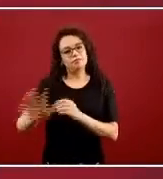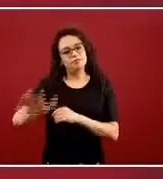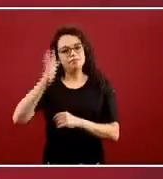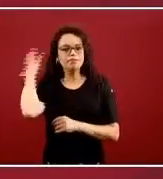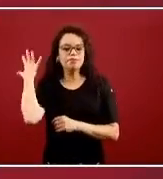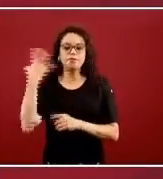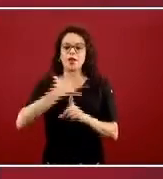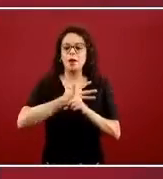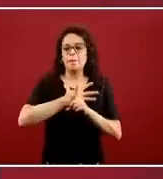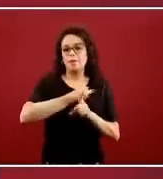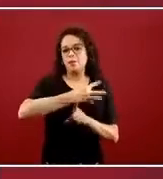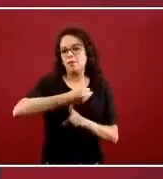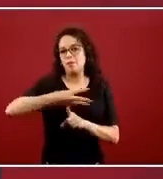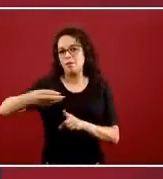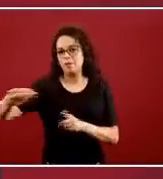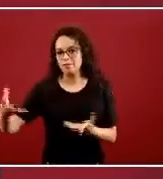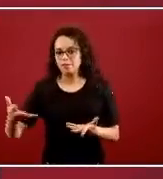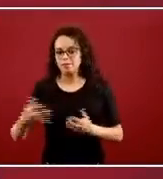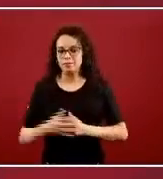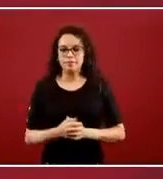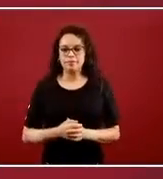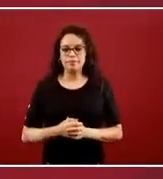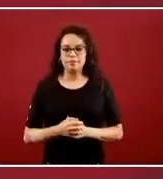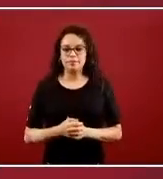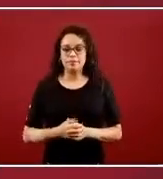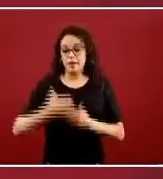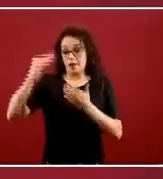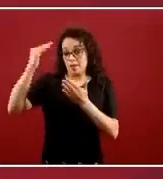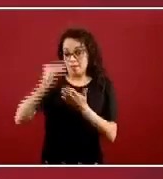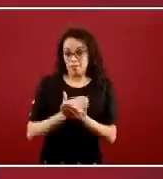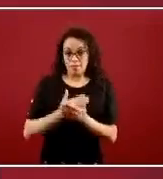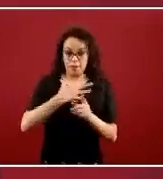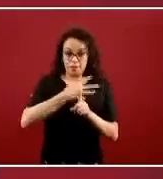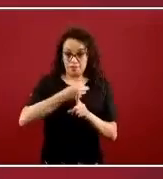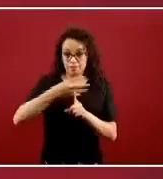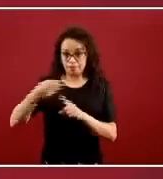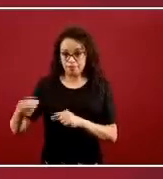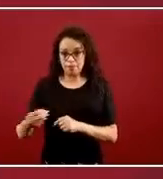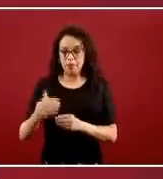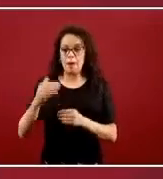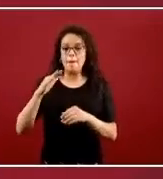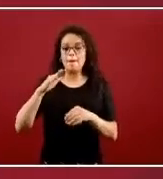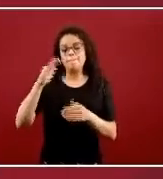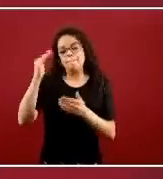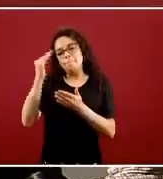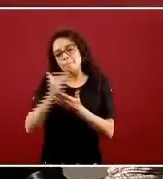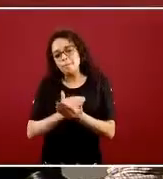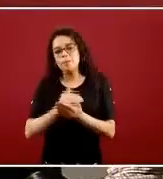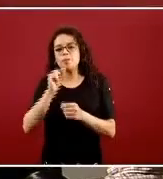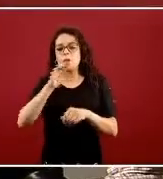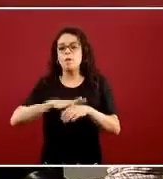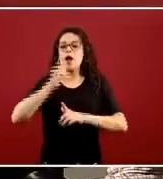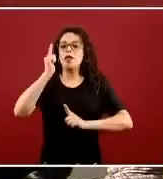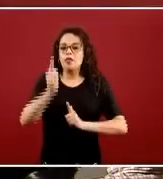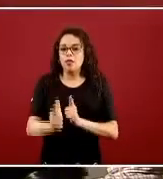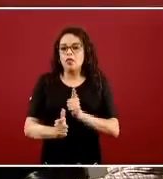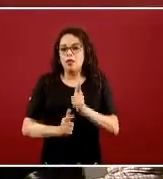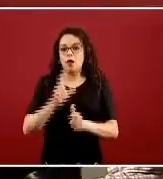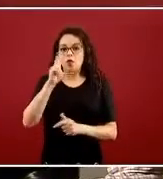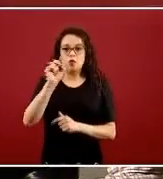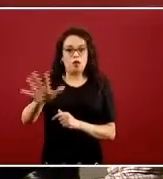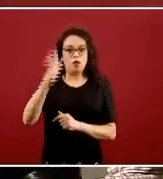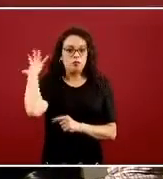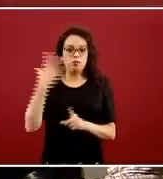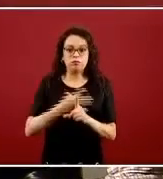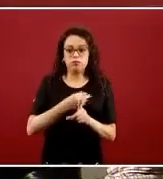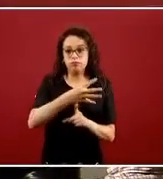la consecuencia de que haya menor transmisión, menor número de contagios, a menor velocidad, es que vamos a tener una